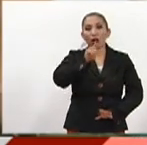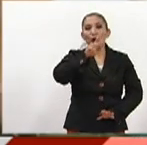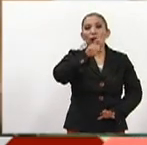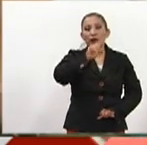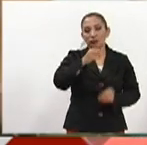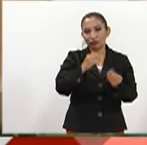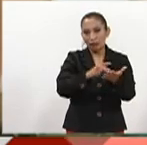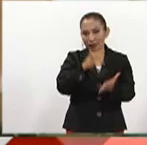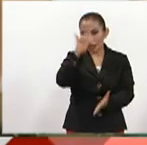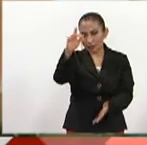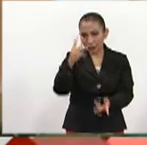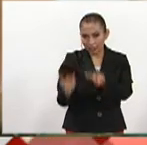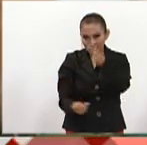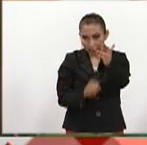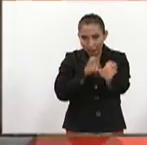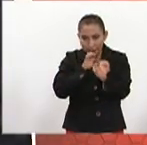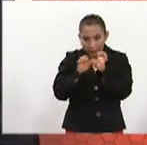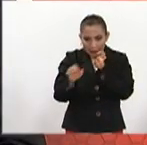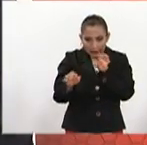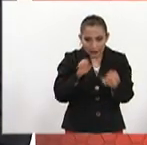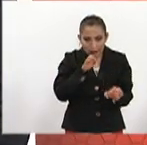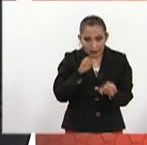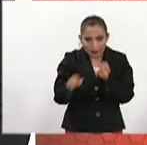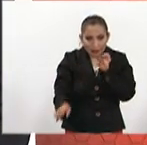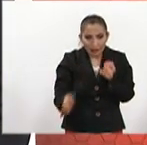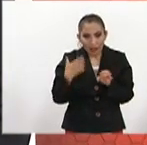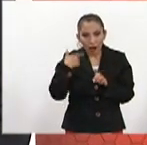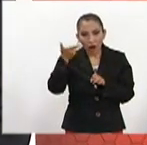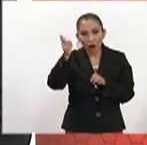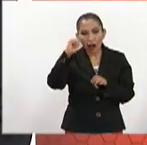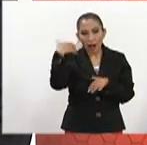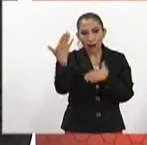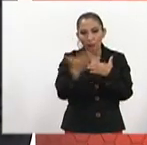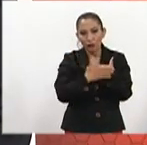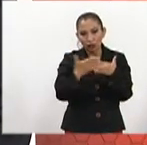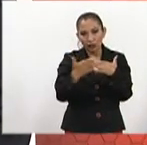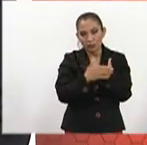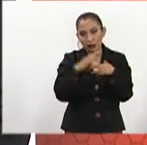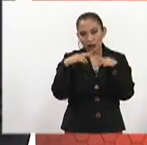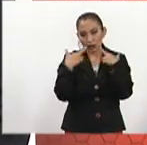muchísimas gracias por estar con nosotros. Esperemos que gracias durante usted, la ronda sigamos